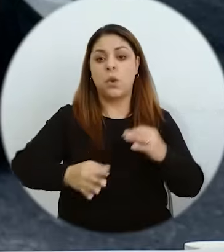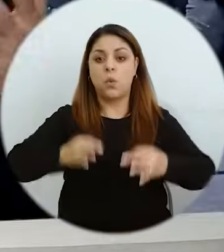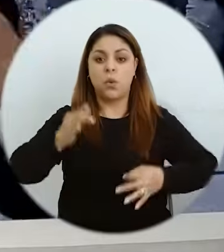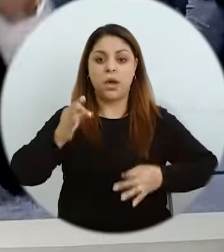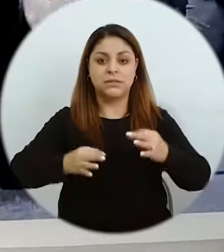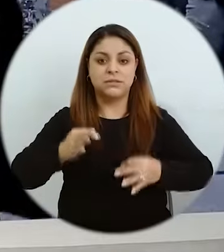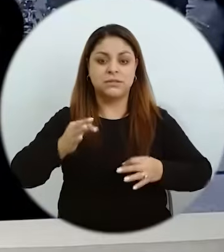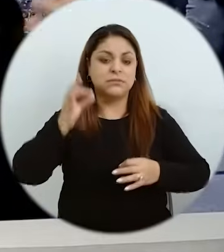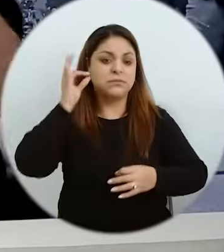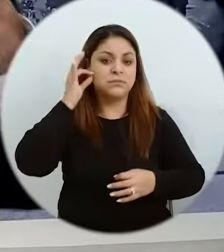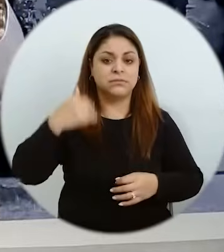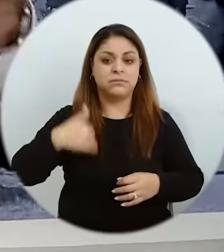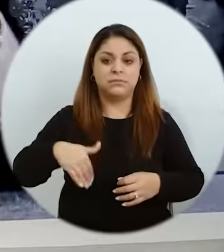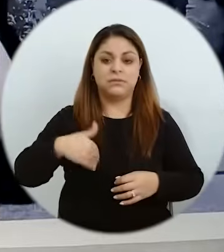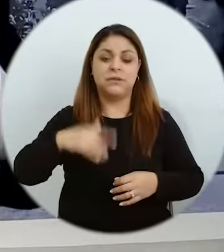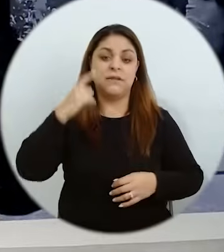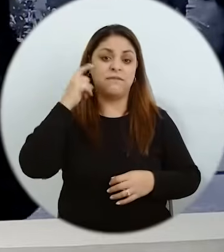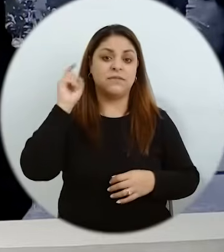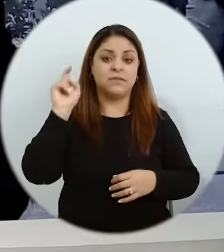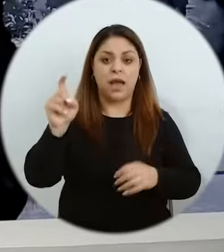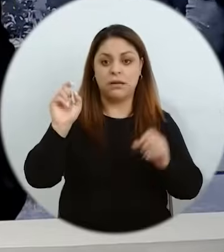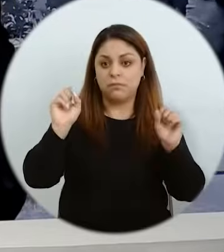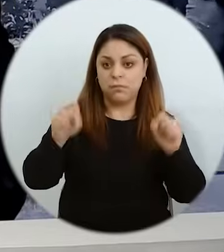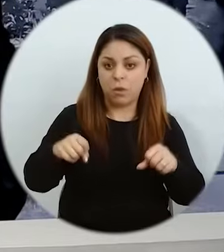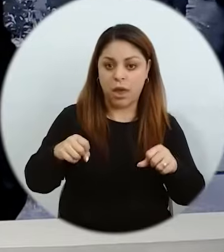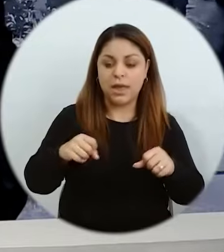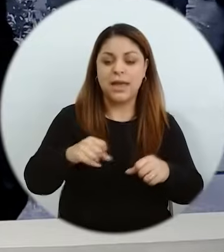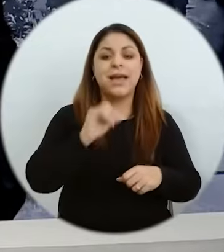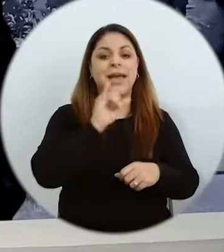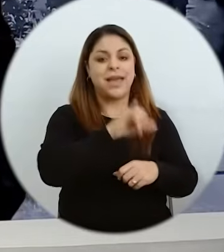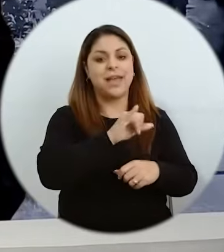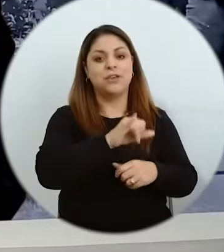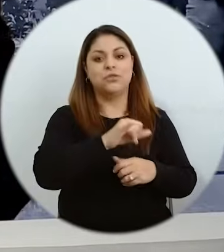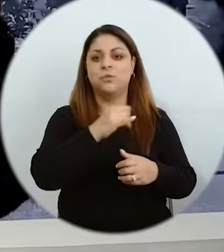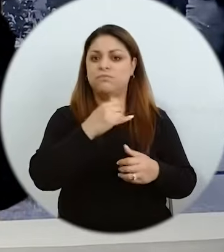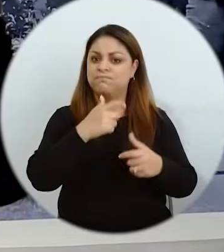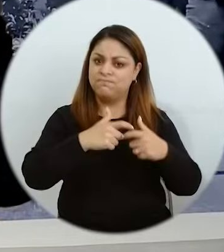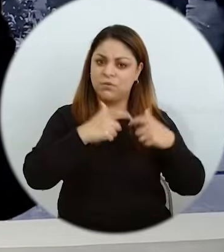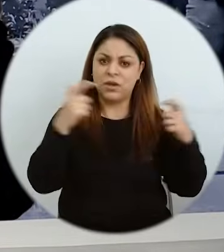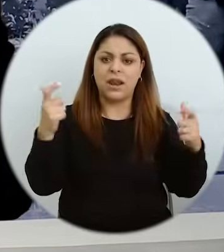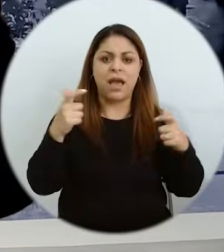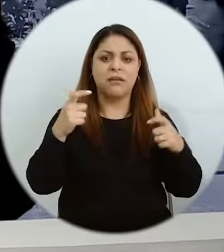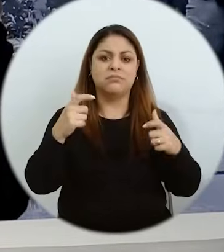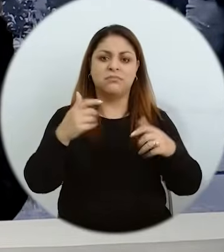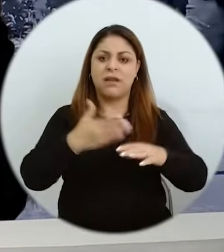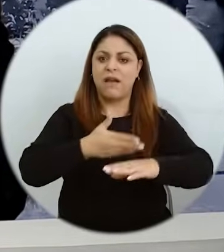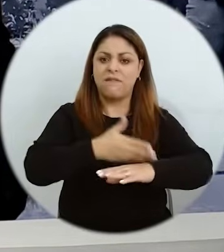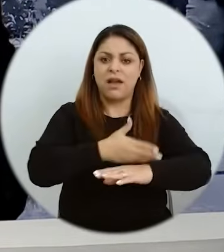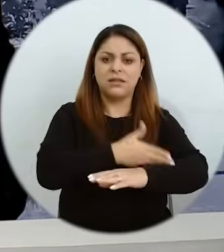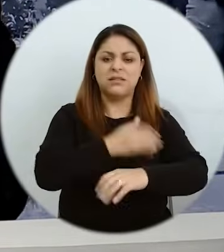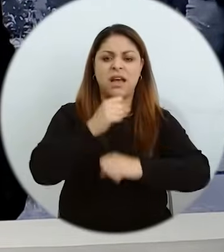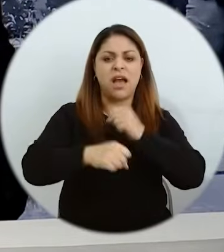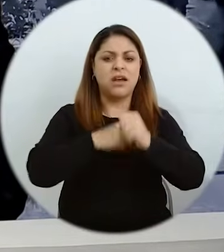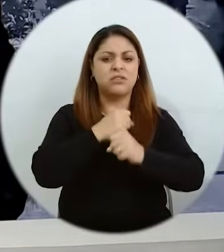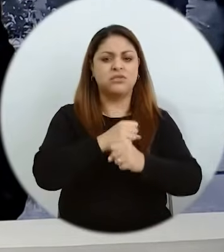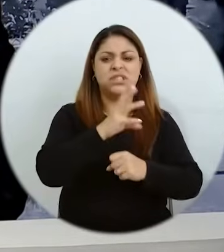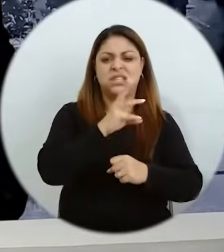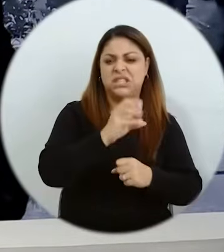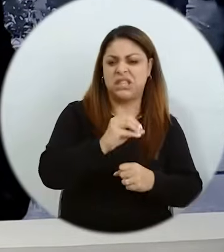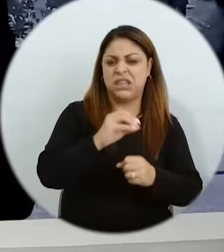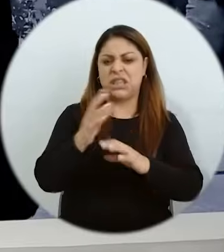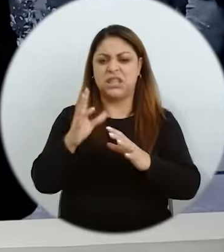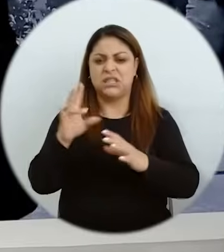y juezas y fiscales tuvieran esa posibilidad. Eso fue un gran avance en los años 70, 60,